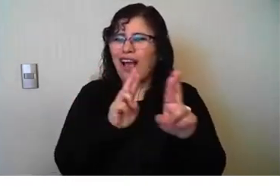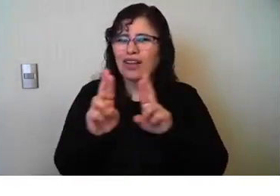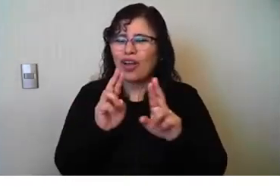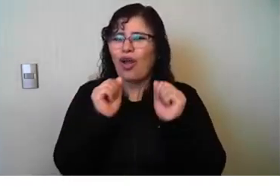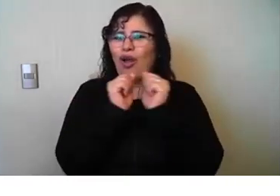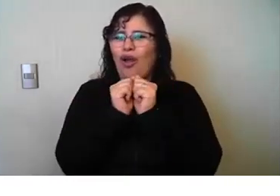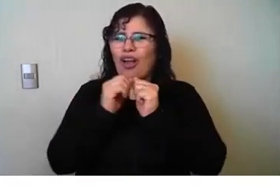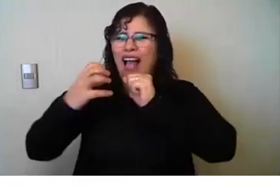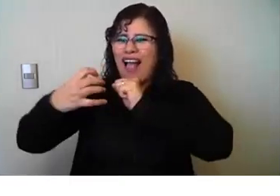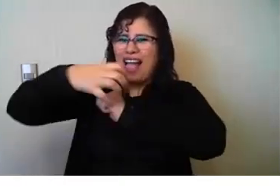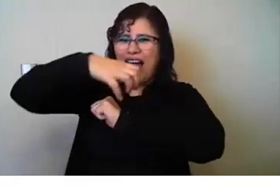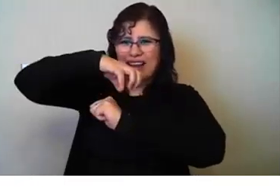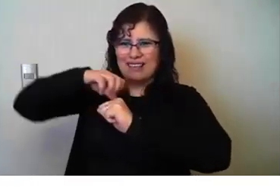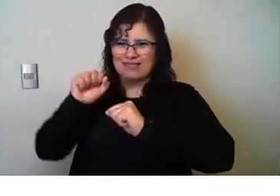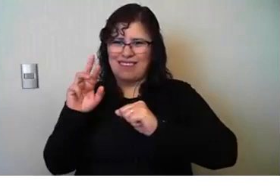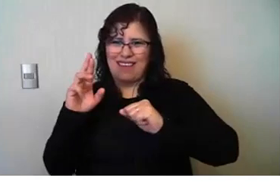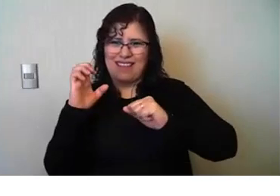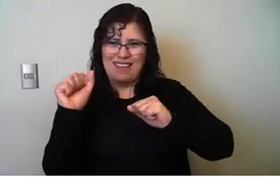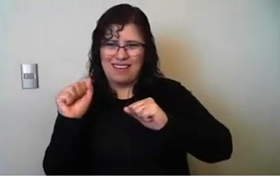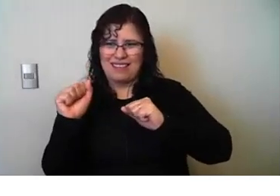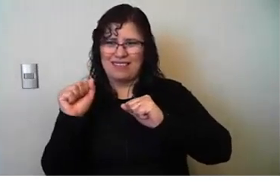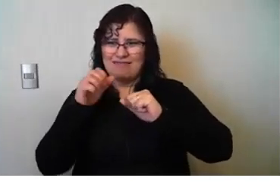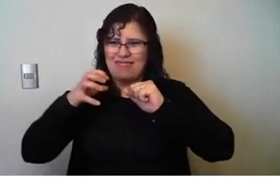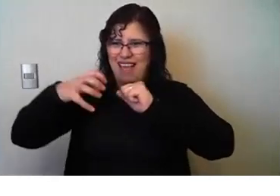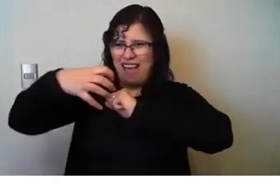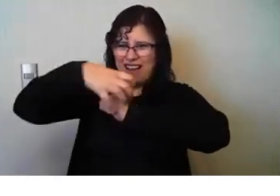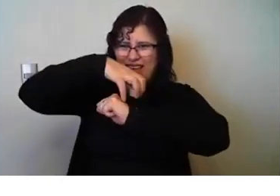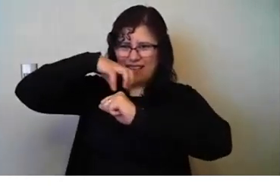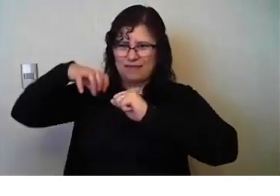áreas importantes del lóbulo frontal.